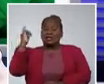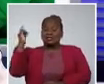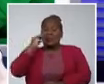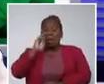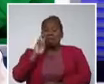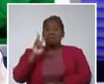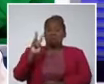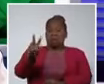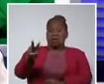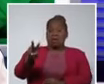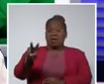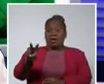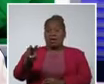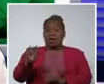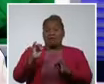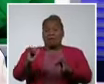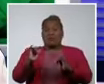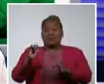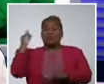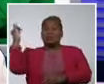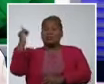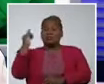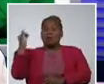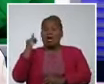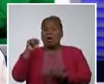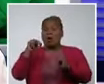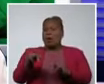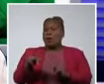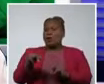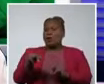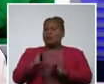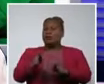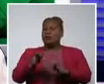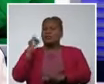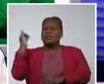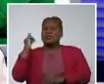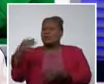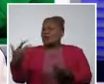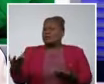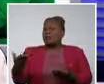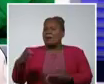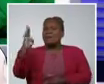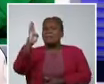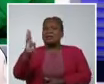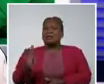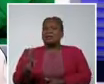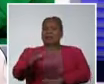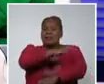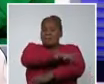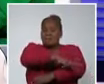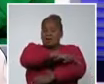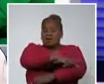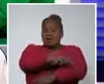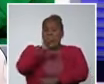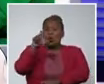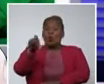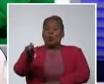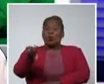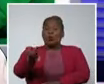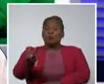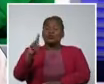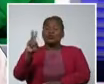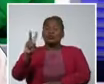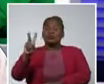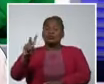noticias. Hoy mismo la noticia era que Brasil en los últimos 2 días ha tenido la